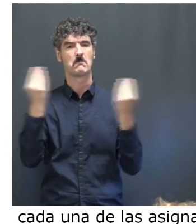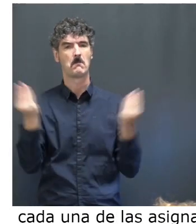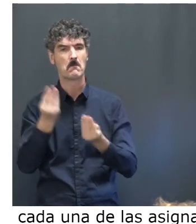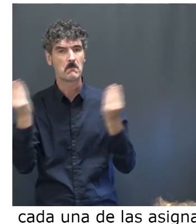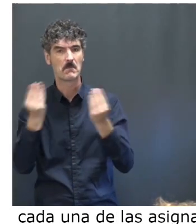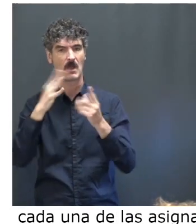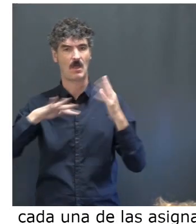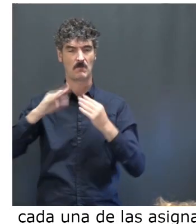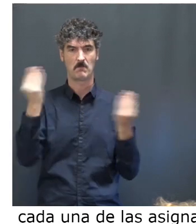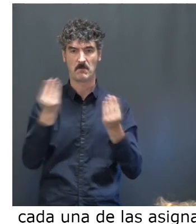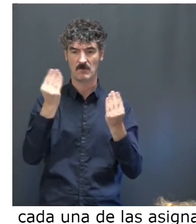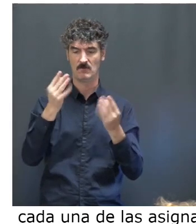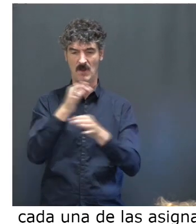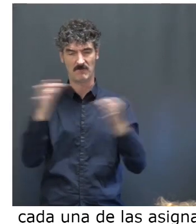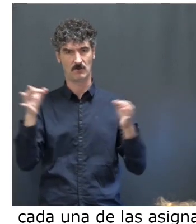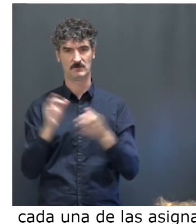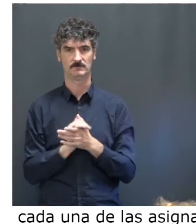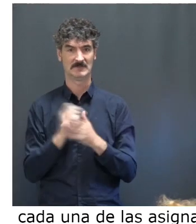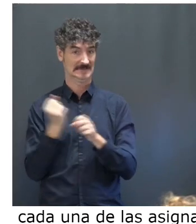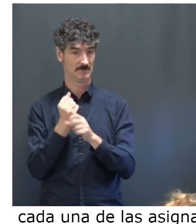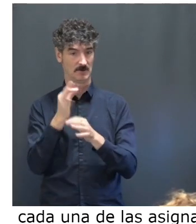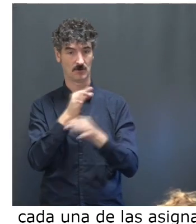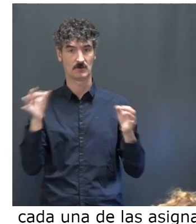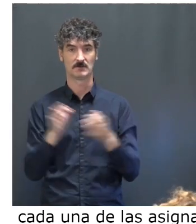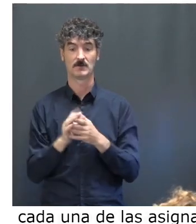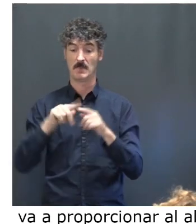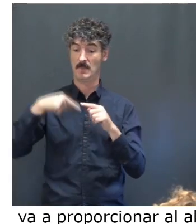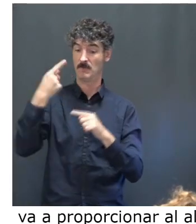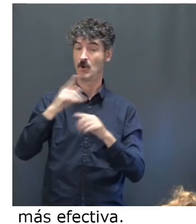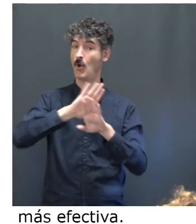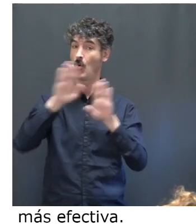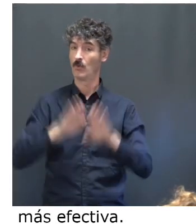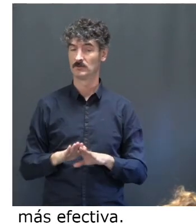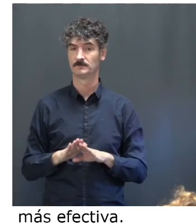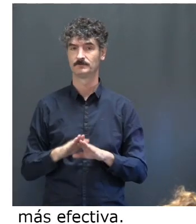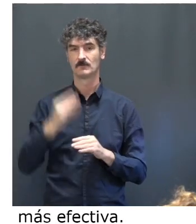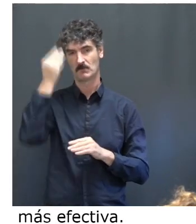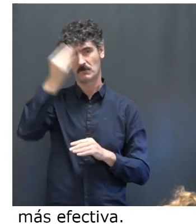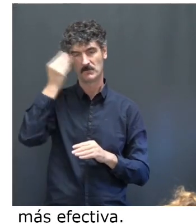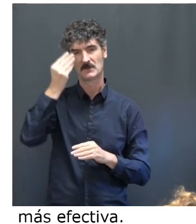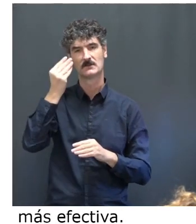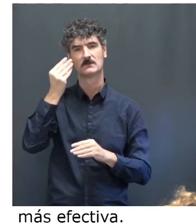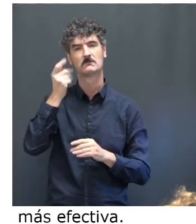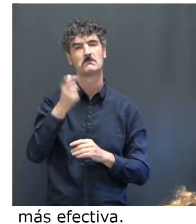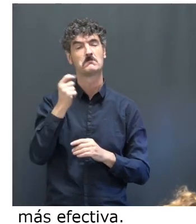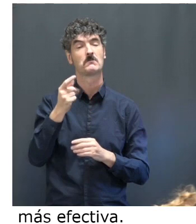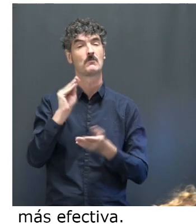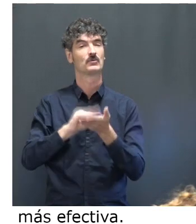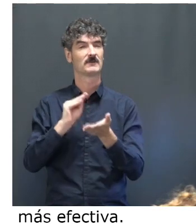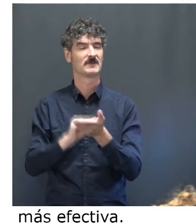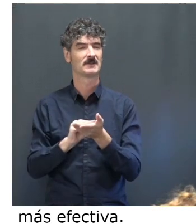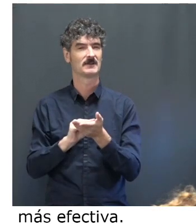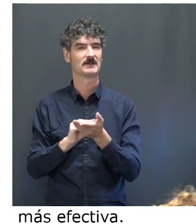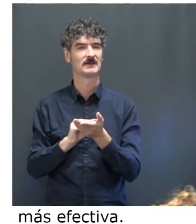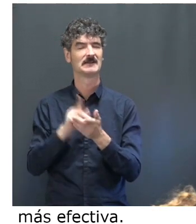forma más efectiva. Y luego, por último, que yo creo que en muchas ocasiones es como la gran...